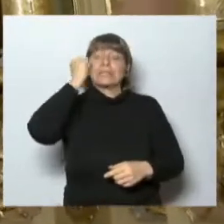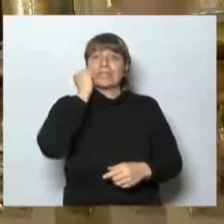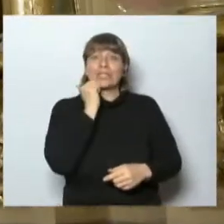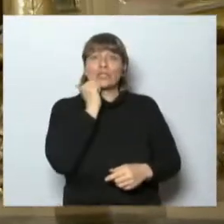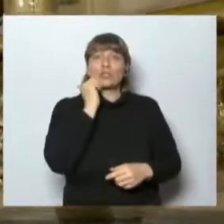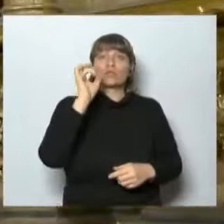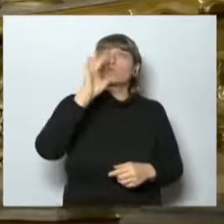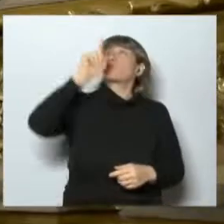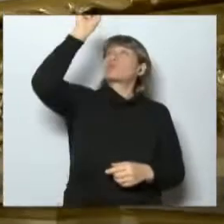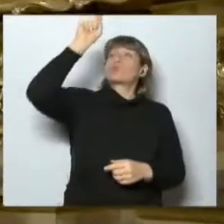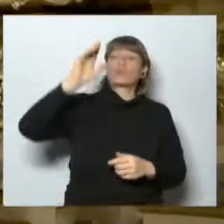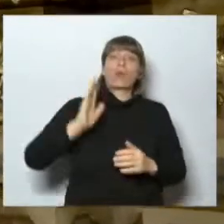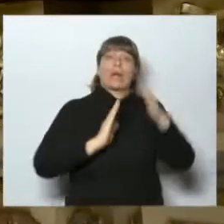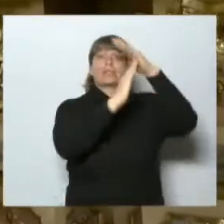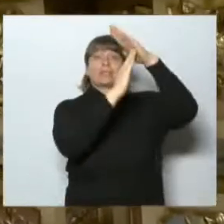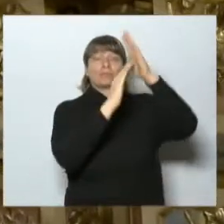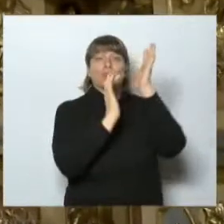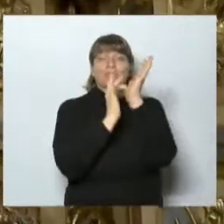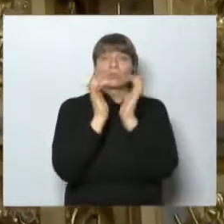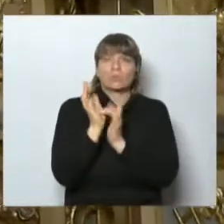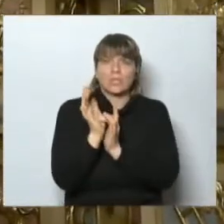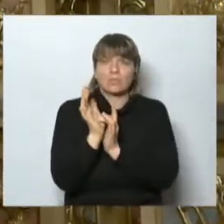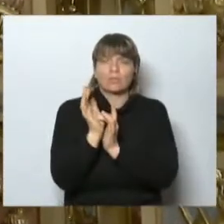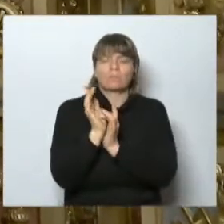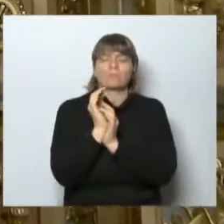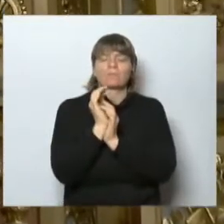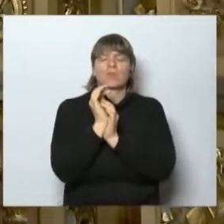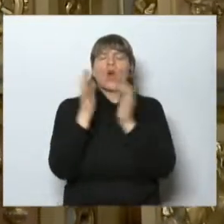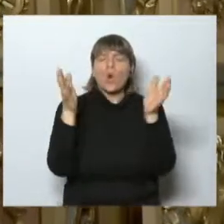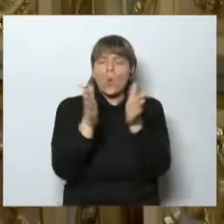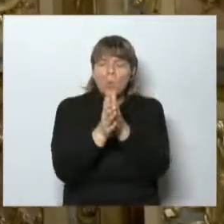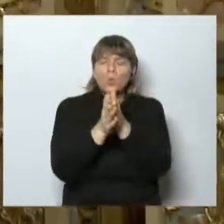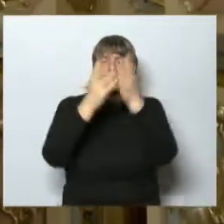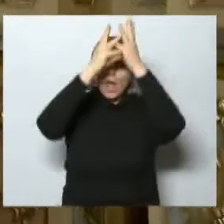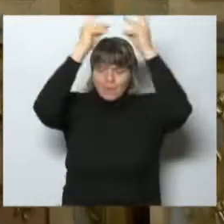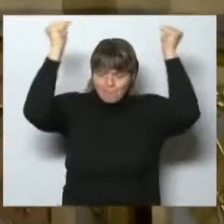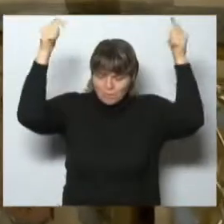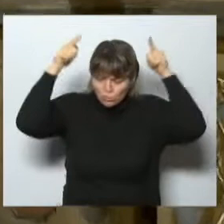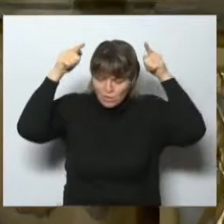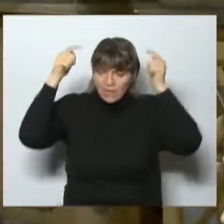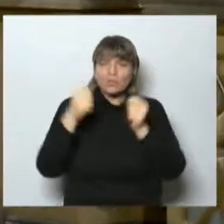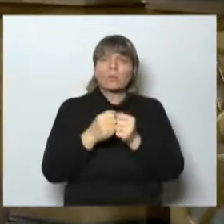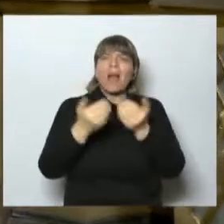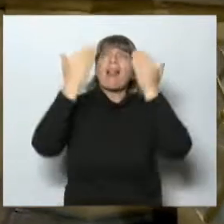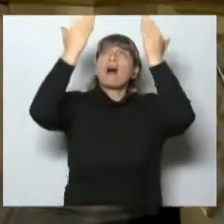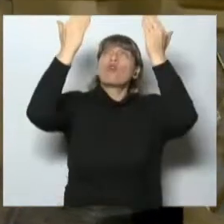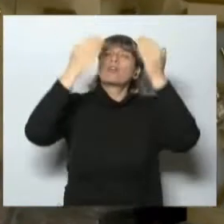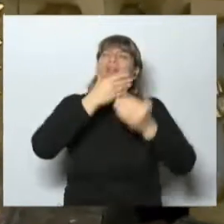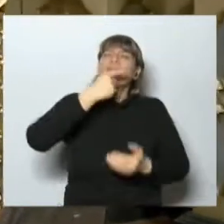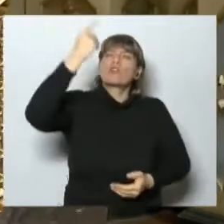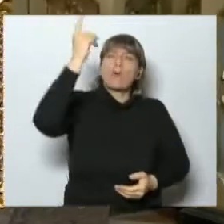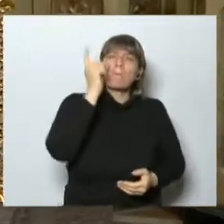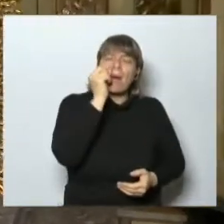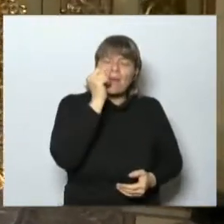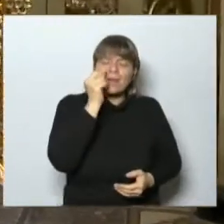Señor, solo tú, Altísimo Jesucristo, con el Espíritu Santo, en la gloria